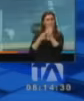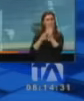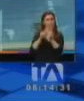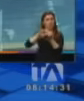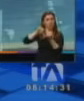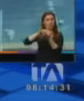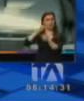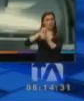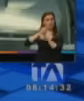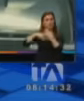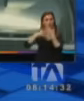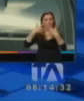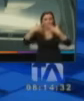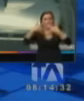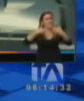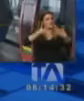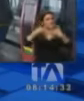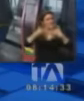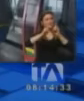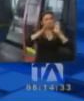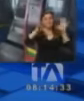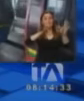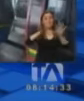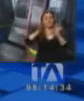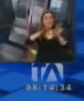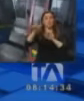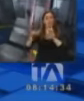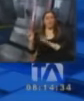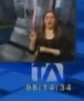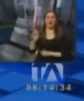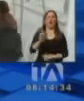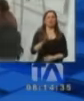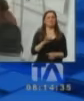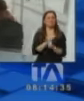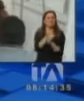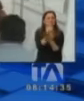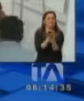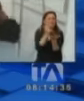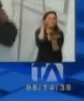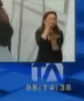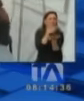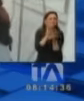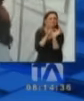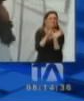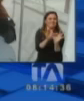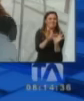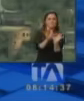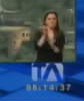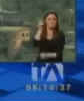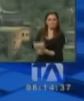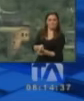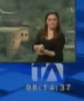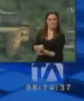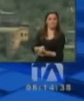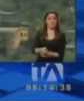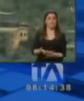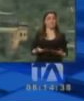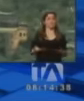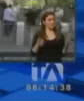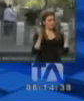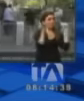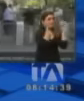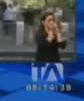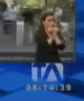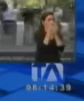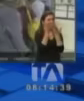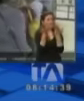por todos. Entonces, si viene alguien que puede tener las mejores intenciones y puede tener un diseño maravilloso, pero impone algo, realmente es muy difícil